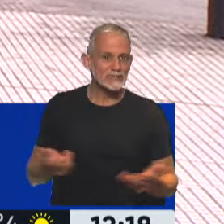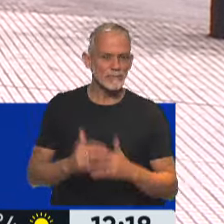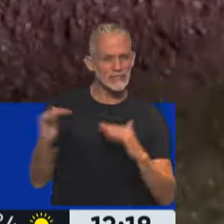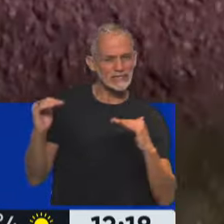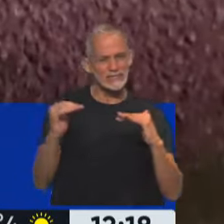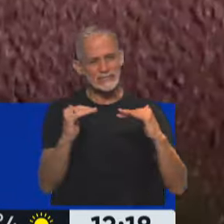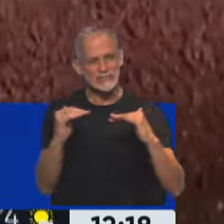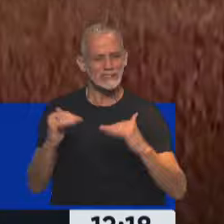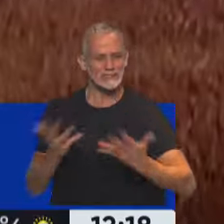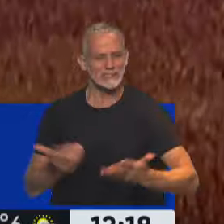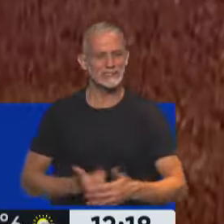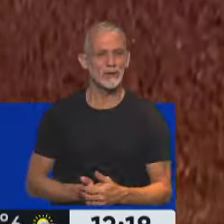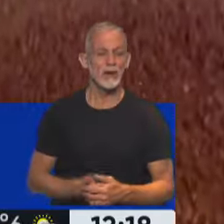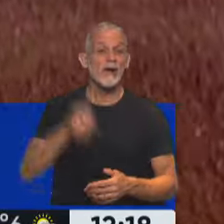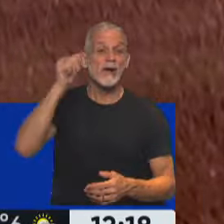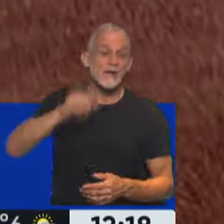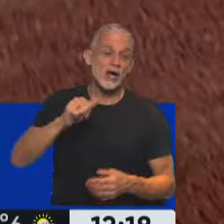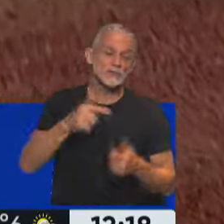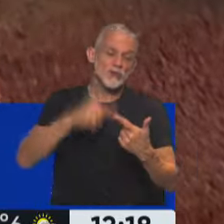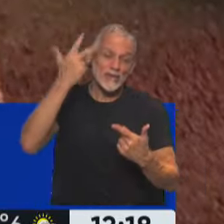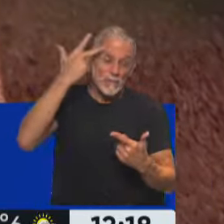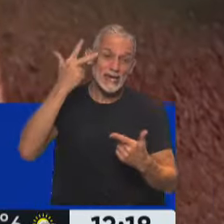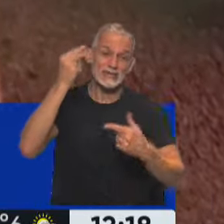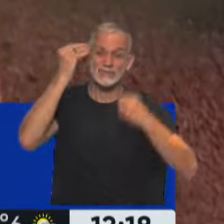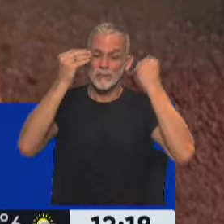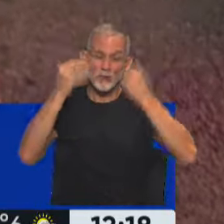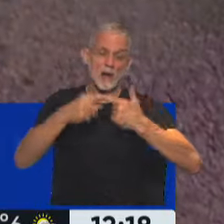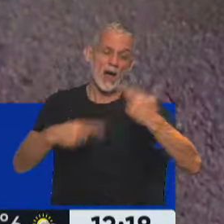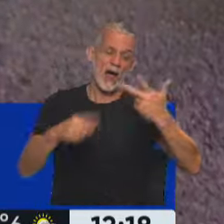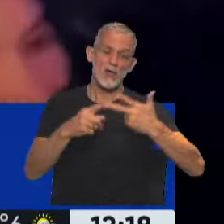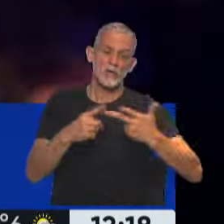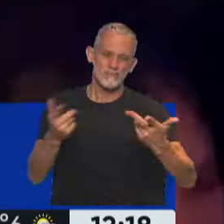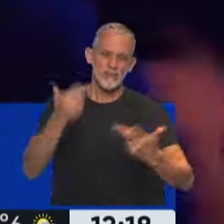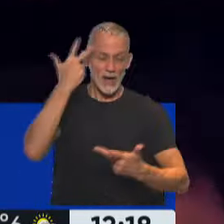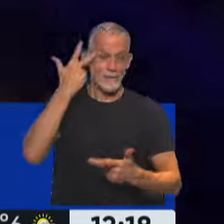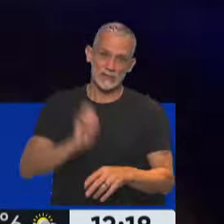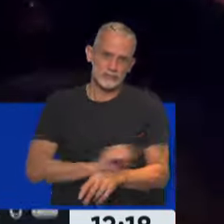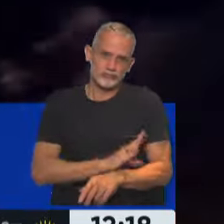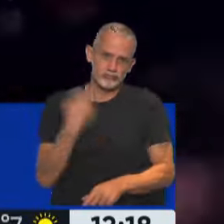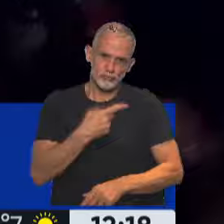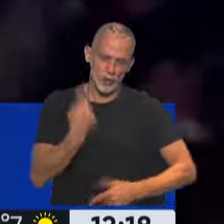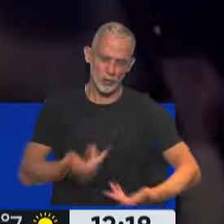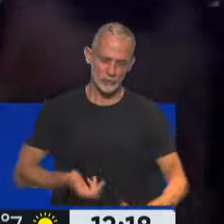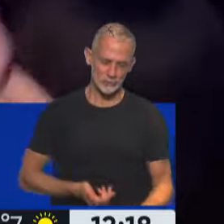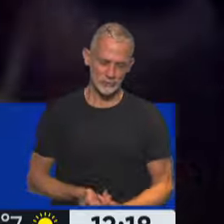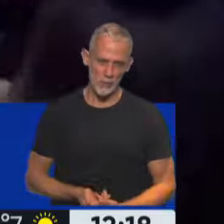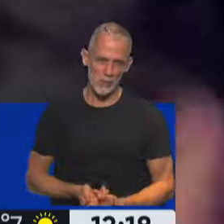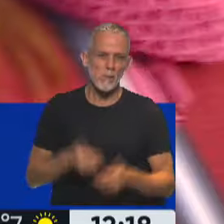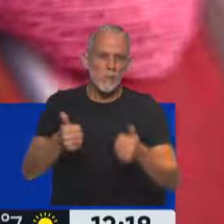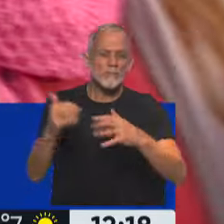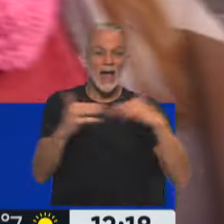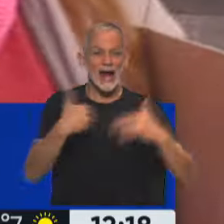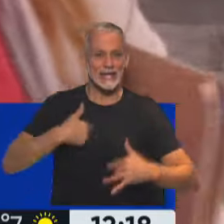parejito. Bueno, la lesión de Messi, preocupación. Sí, nos emocionamos todos. Muy bien